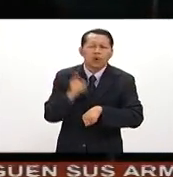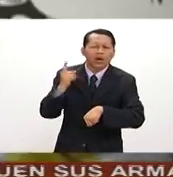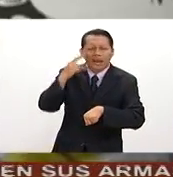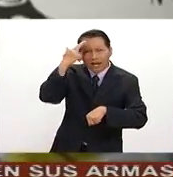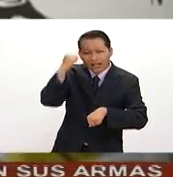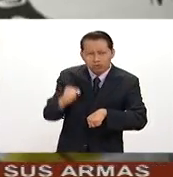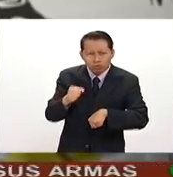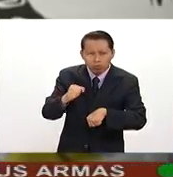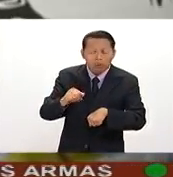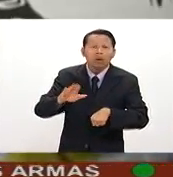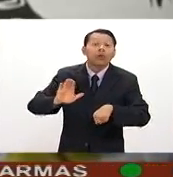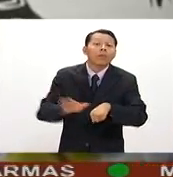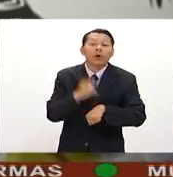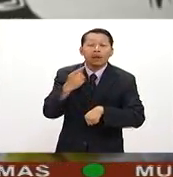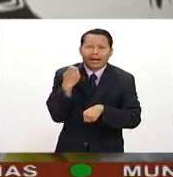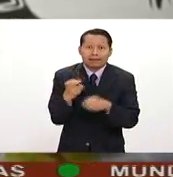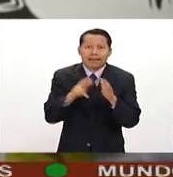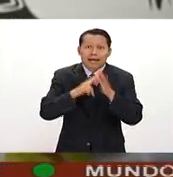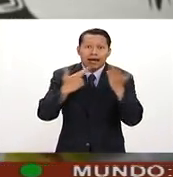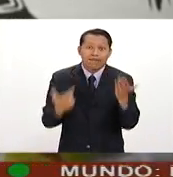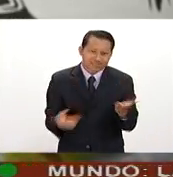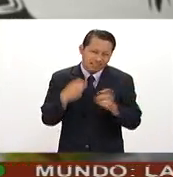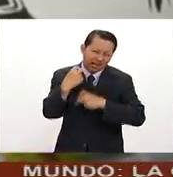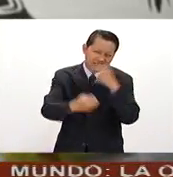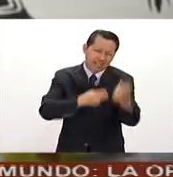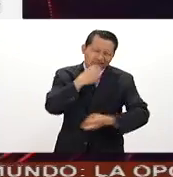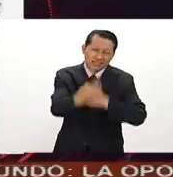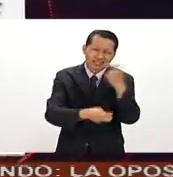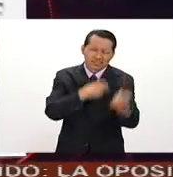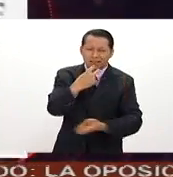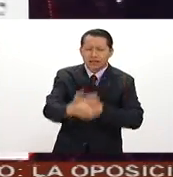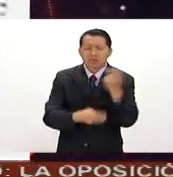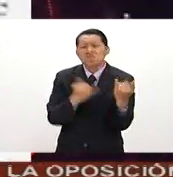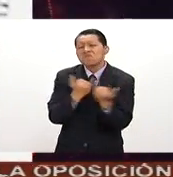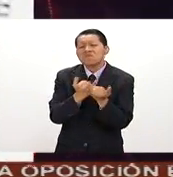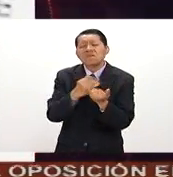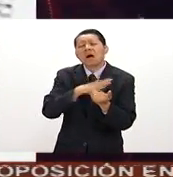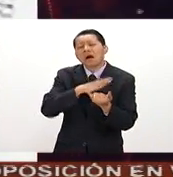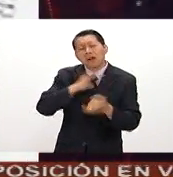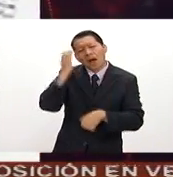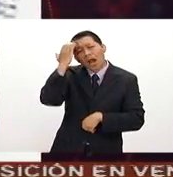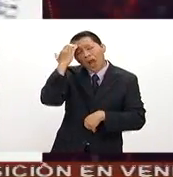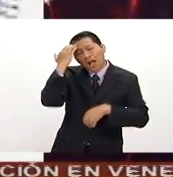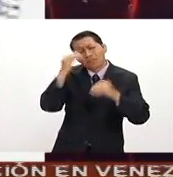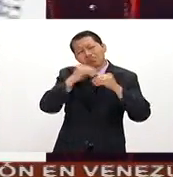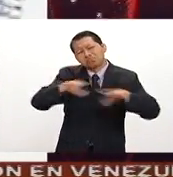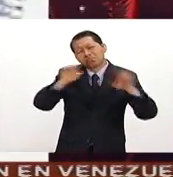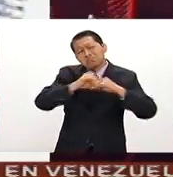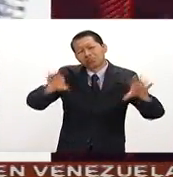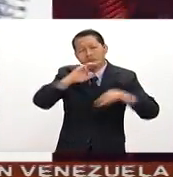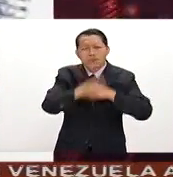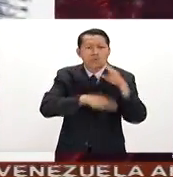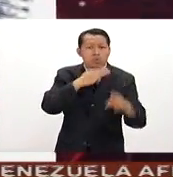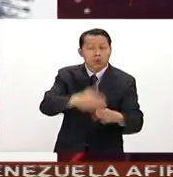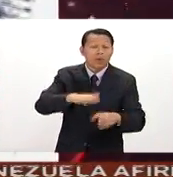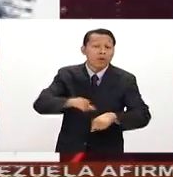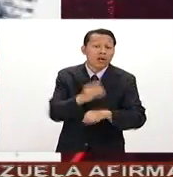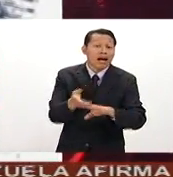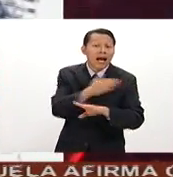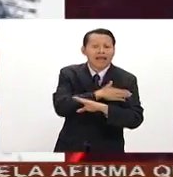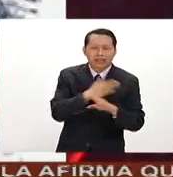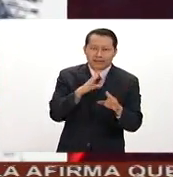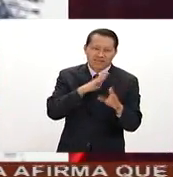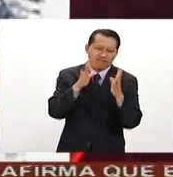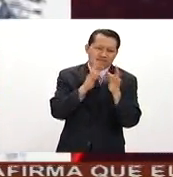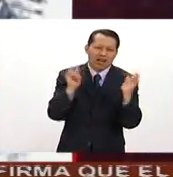pues porque esta revista satírica, ya ampliamente conocida en todo el mundo tras los atentados en